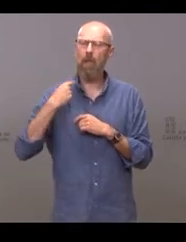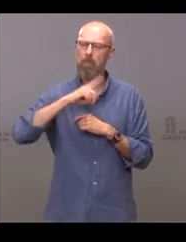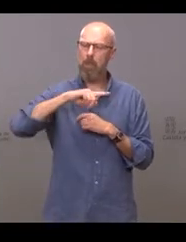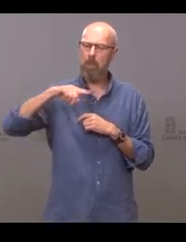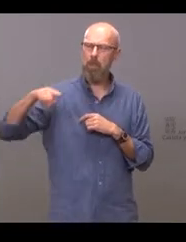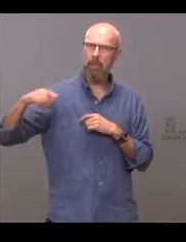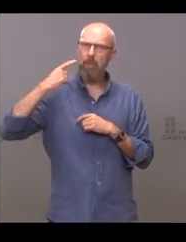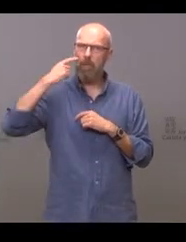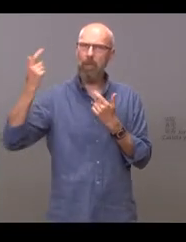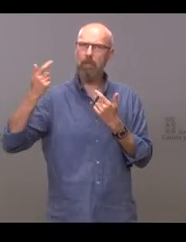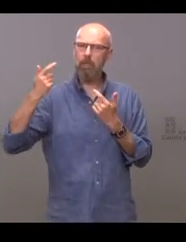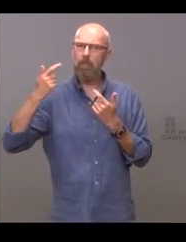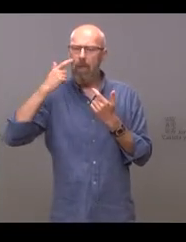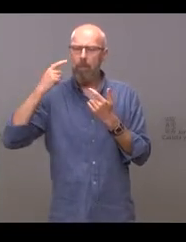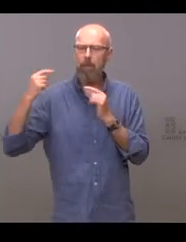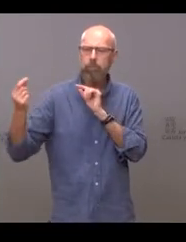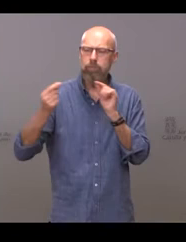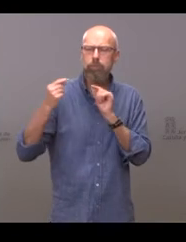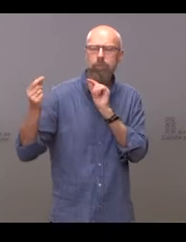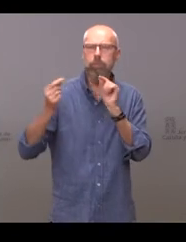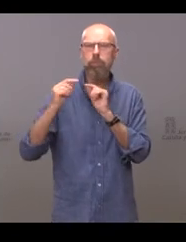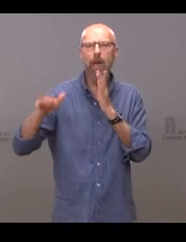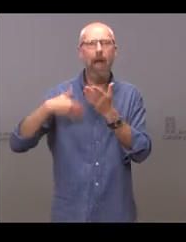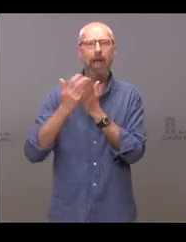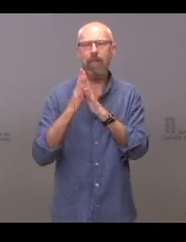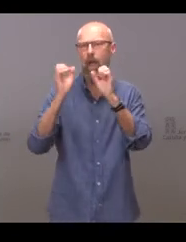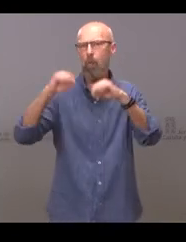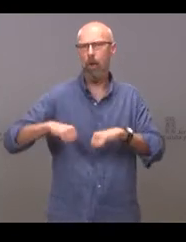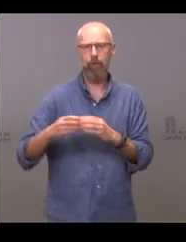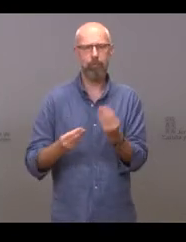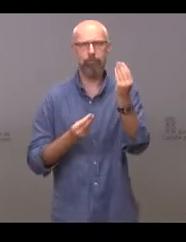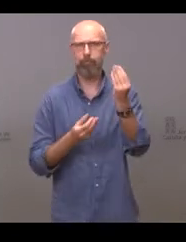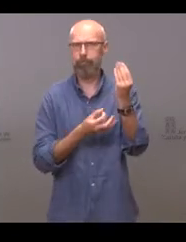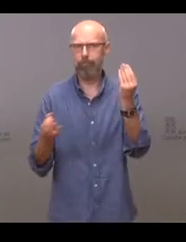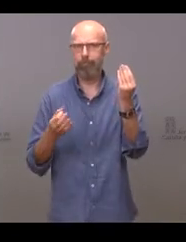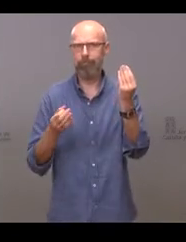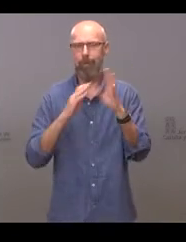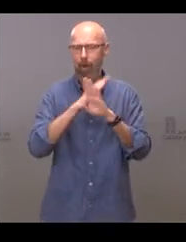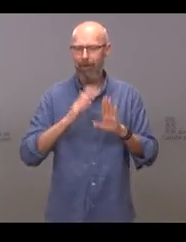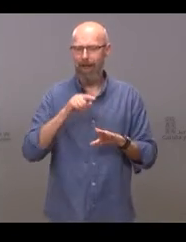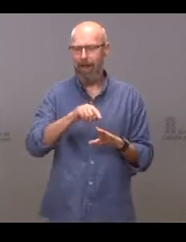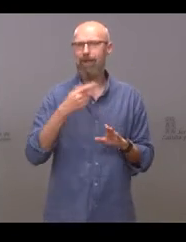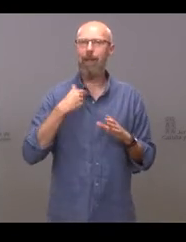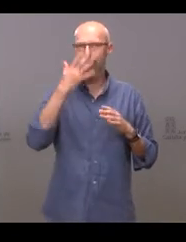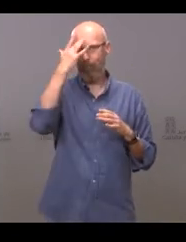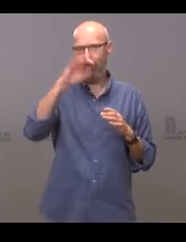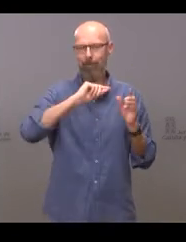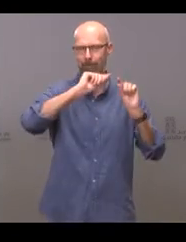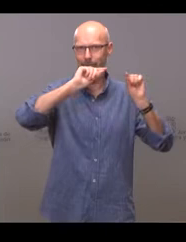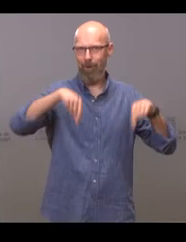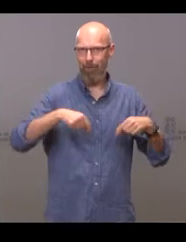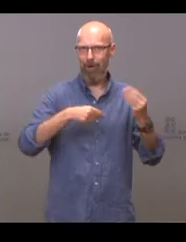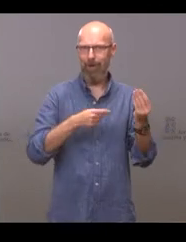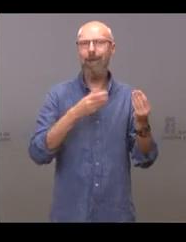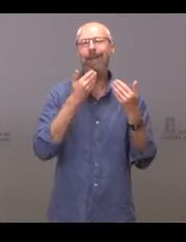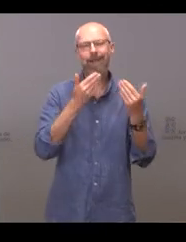de alcanzar estos acuerdos con la conclusión final de que aquí estamos aquí estamos firmando los acuerdos gracias al trabajo de todos